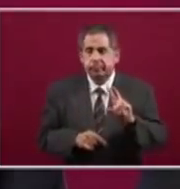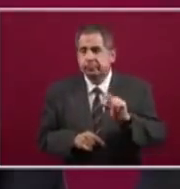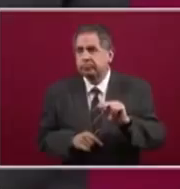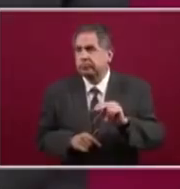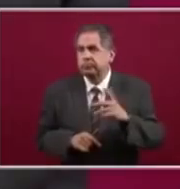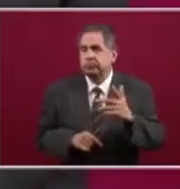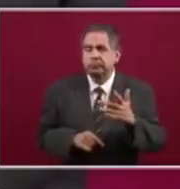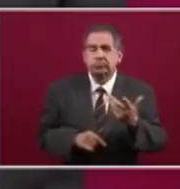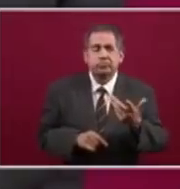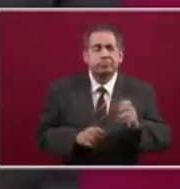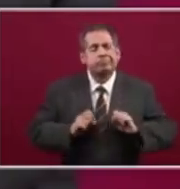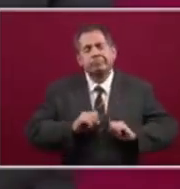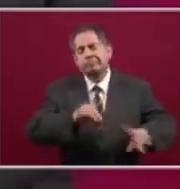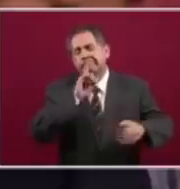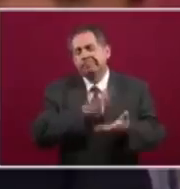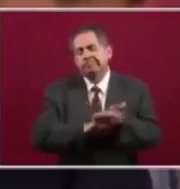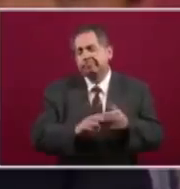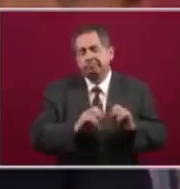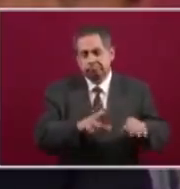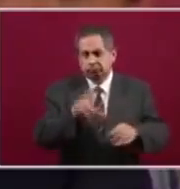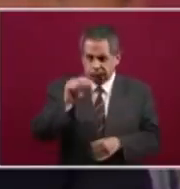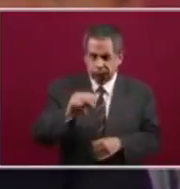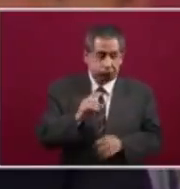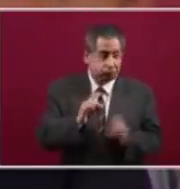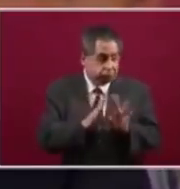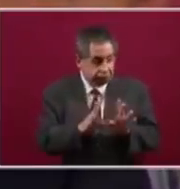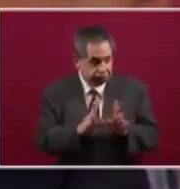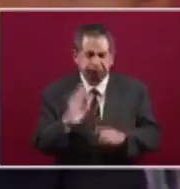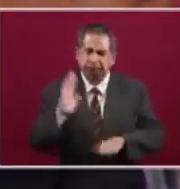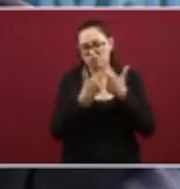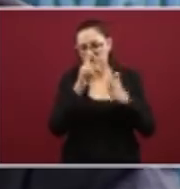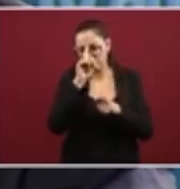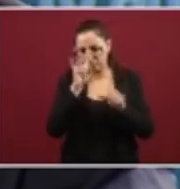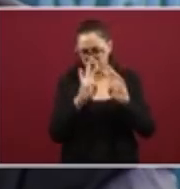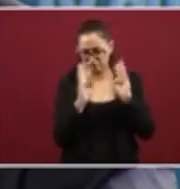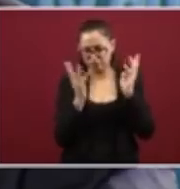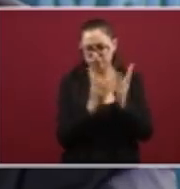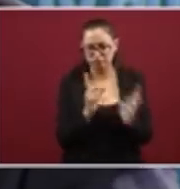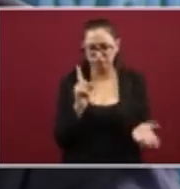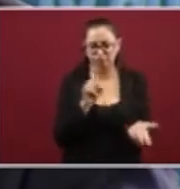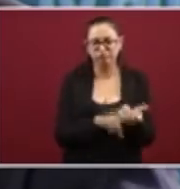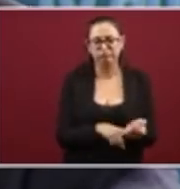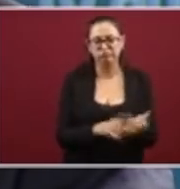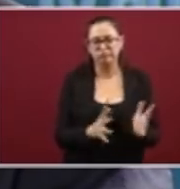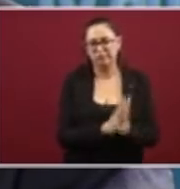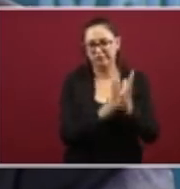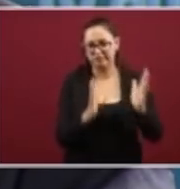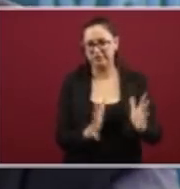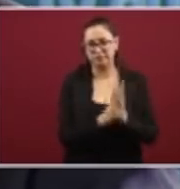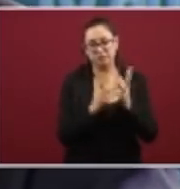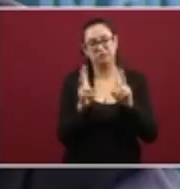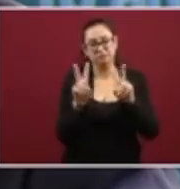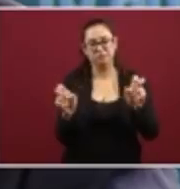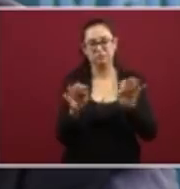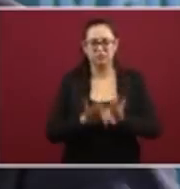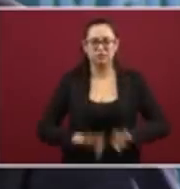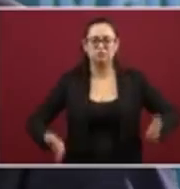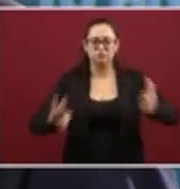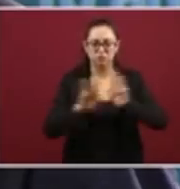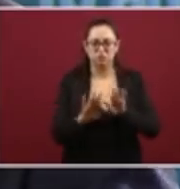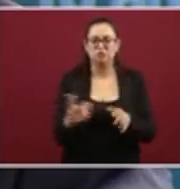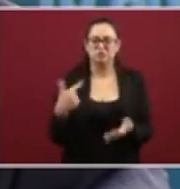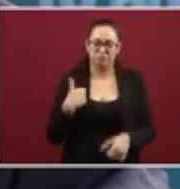impunidad se castigue a los responsables por su parte el director general del inss sobre robledo